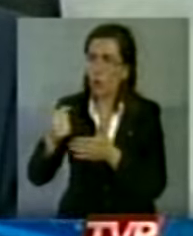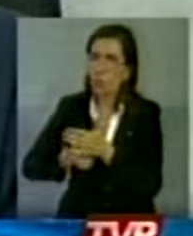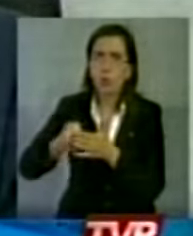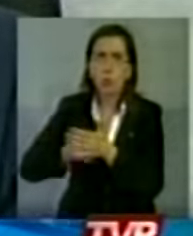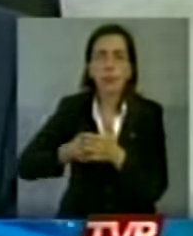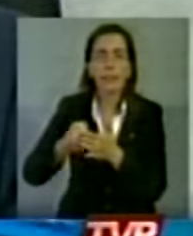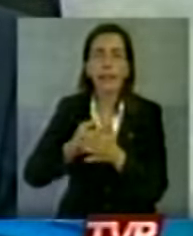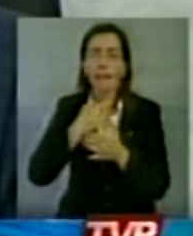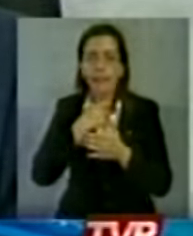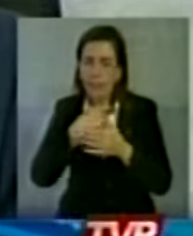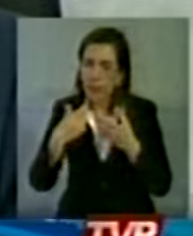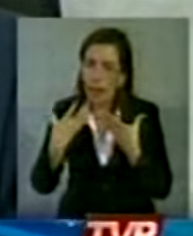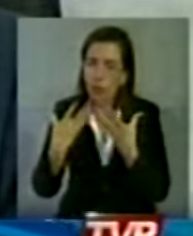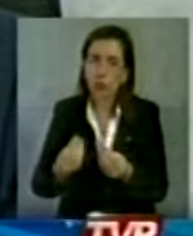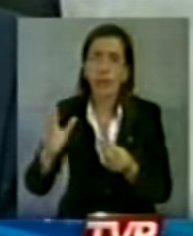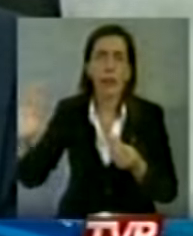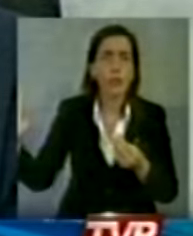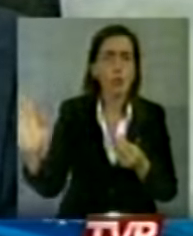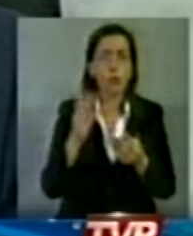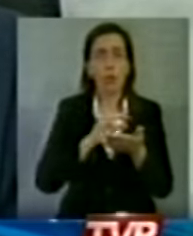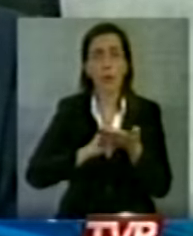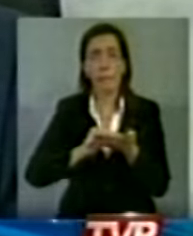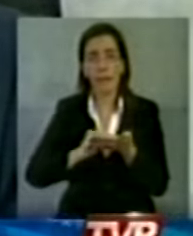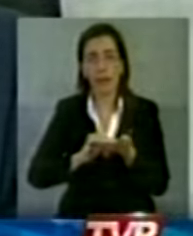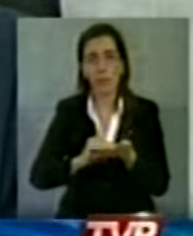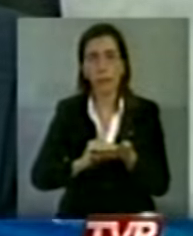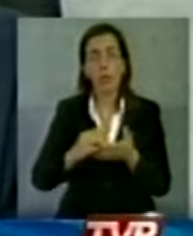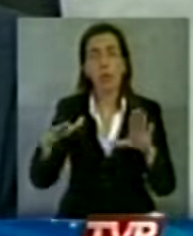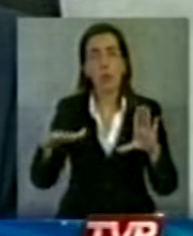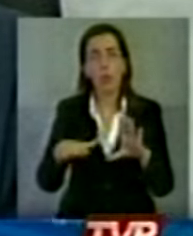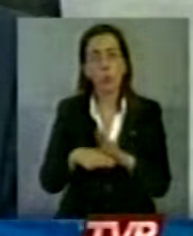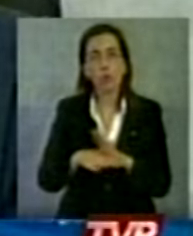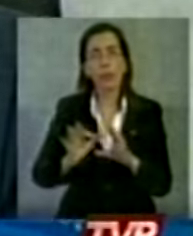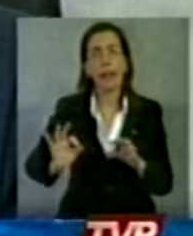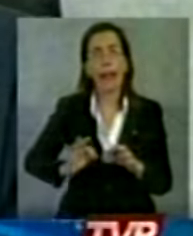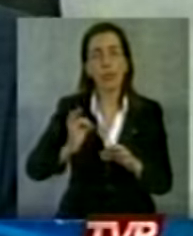comunes a todos los trabajadores y que en el año